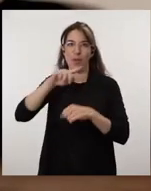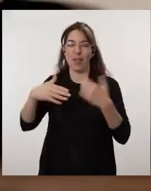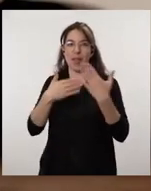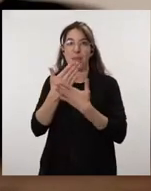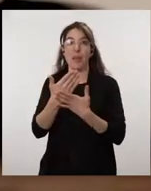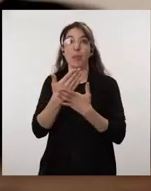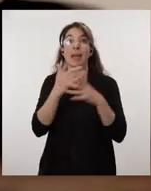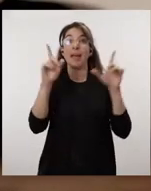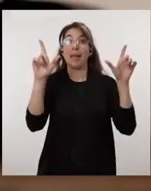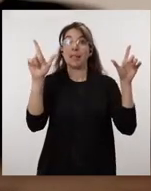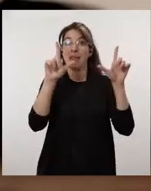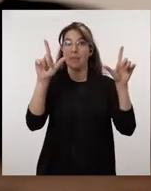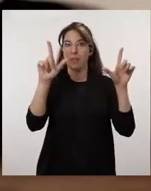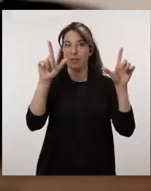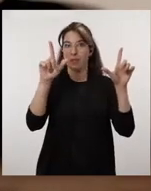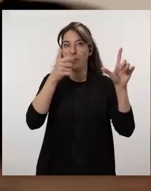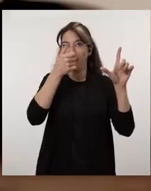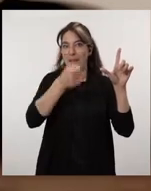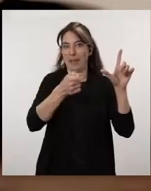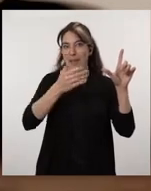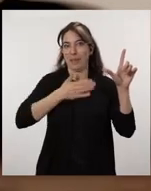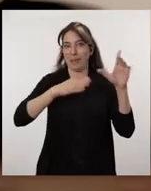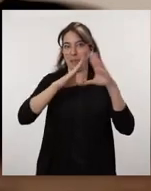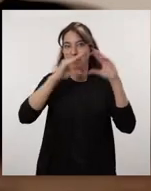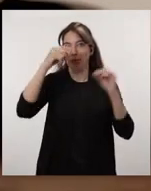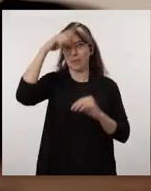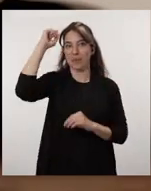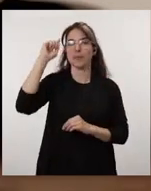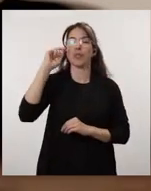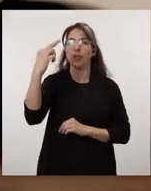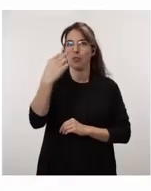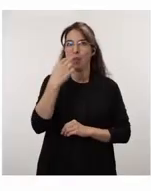carlos os espero ese día hasta entonces